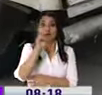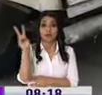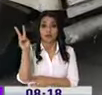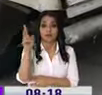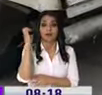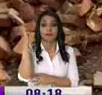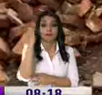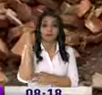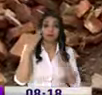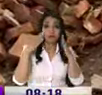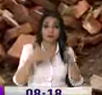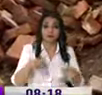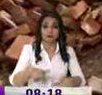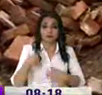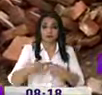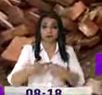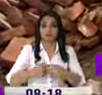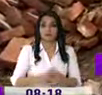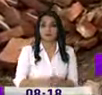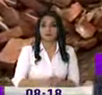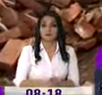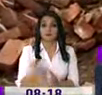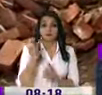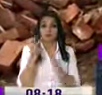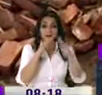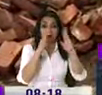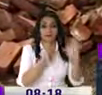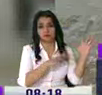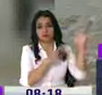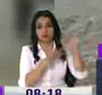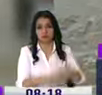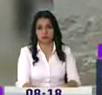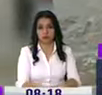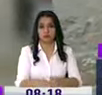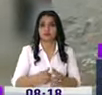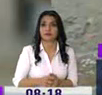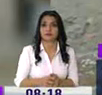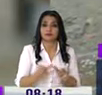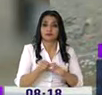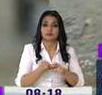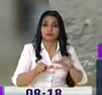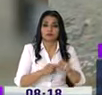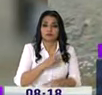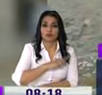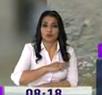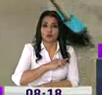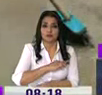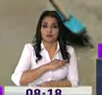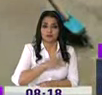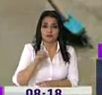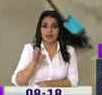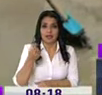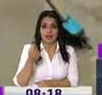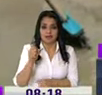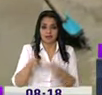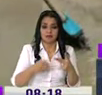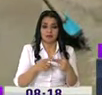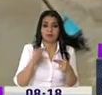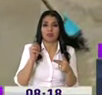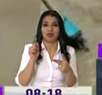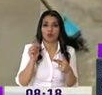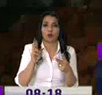Quito, entre ellas 3 colapsos estructurales en las administraciones zonales La Delicia, Manuela Sáenz y